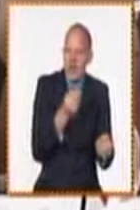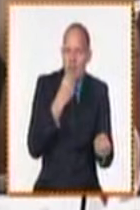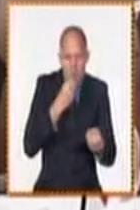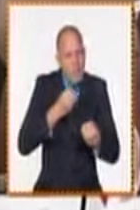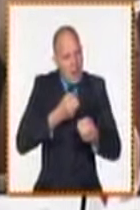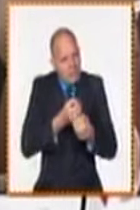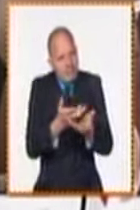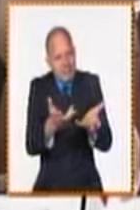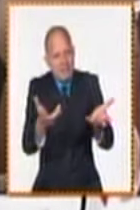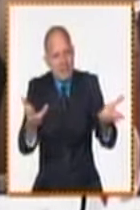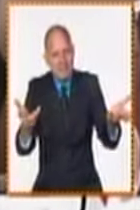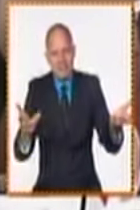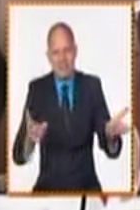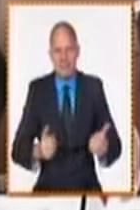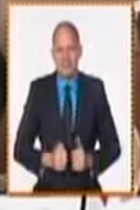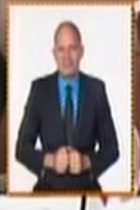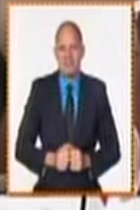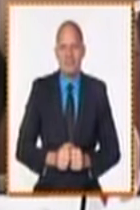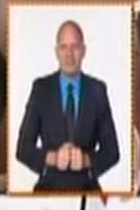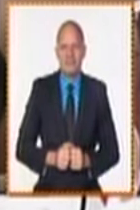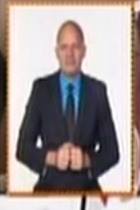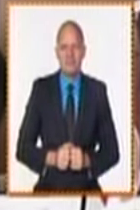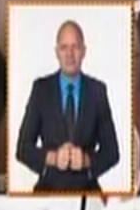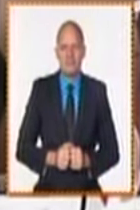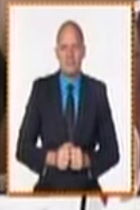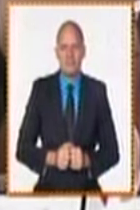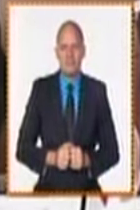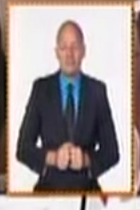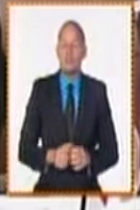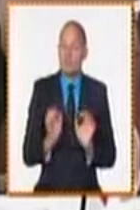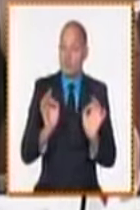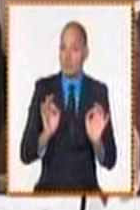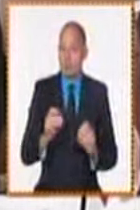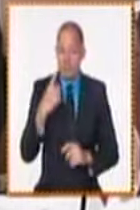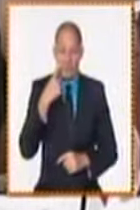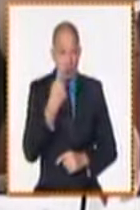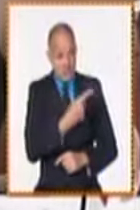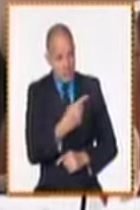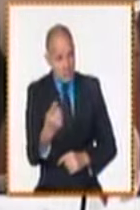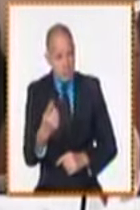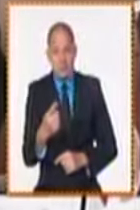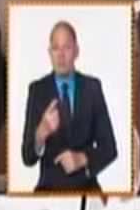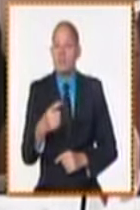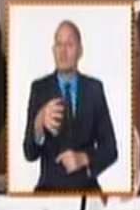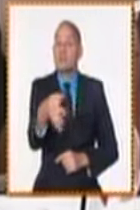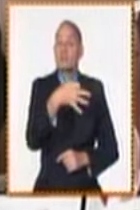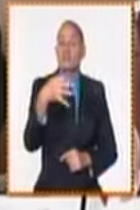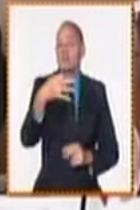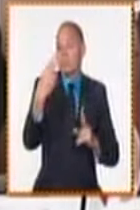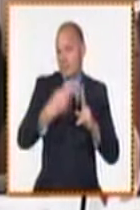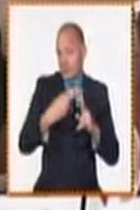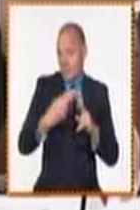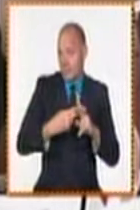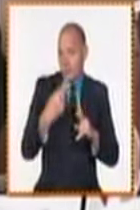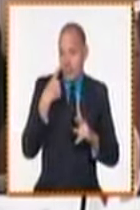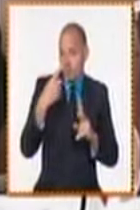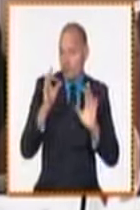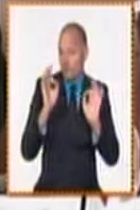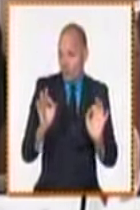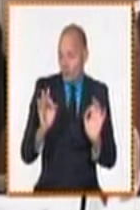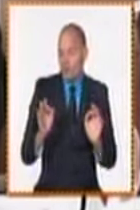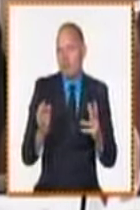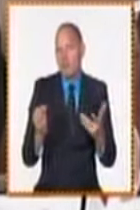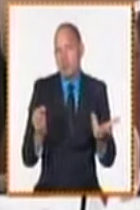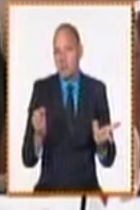de eso que se respira en Bayamo. Se respira en toda Granma, pero sobre todo en esta ciudad.